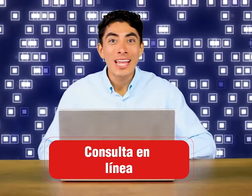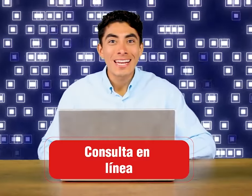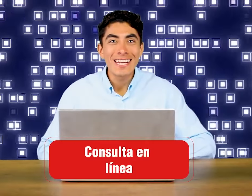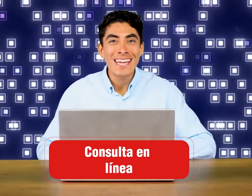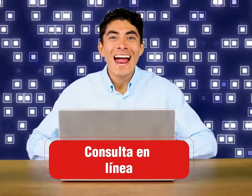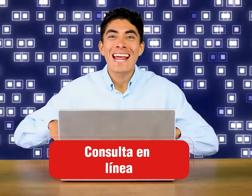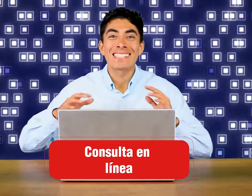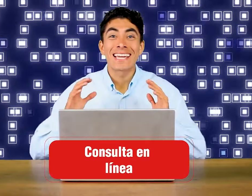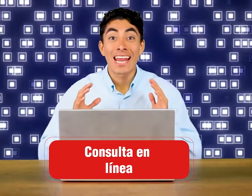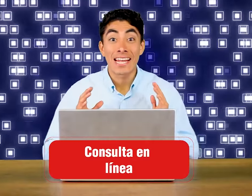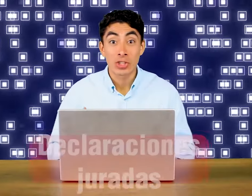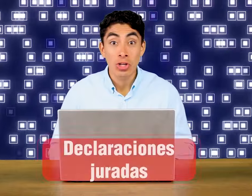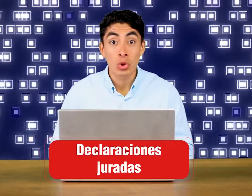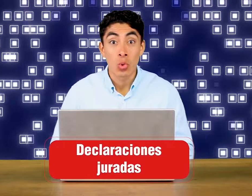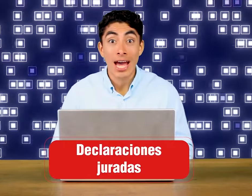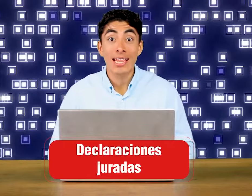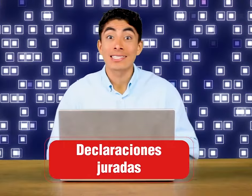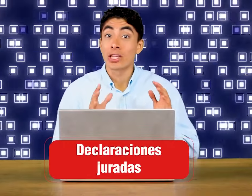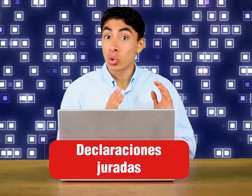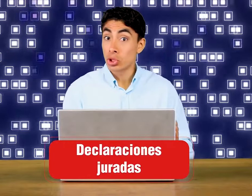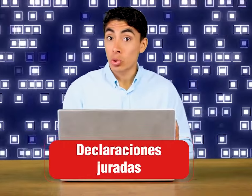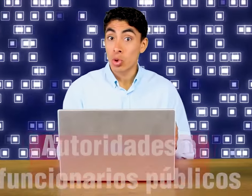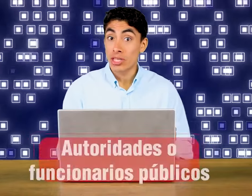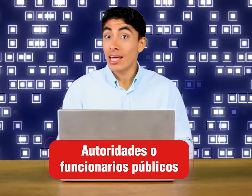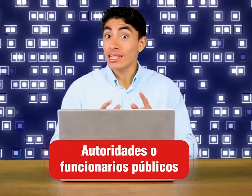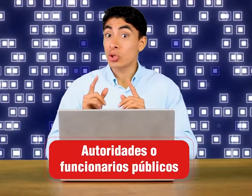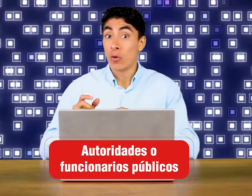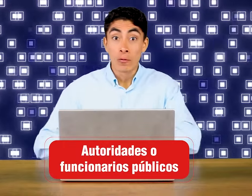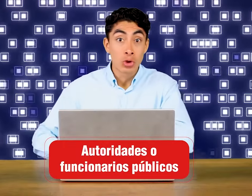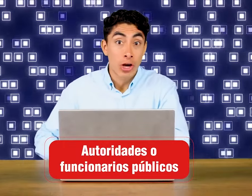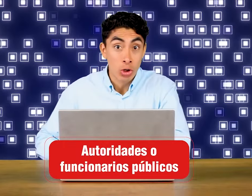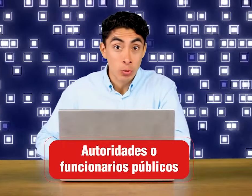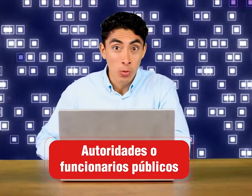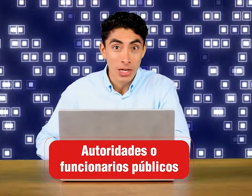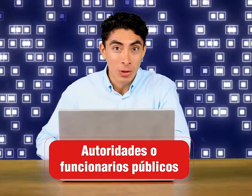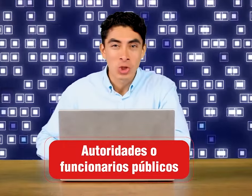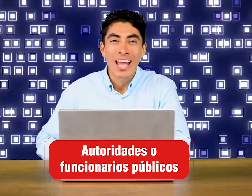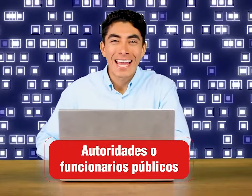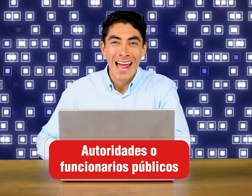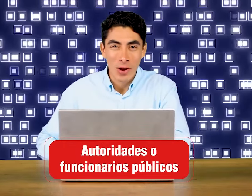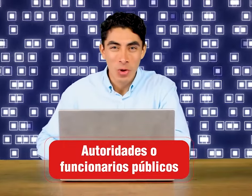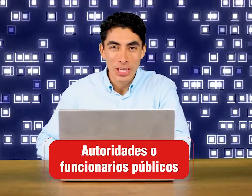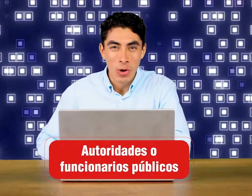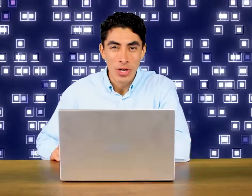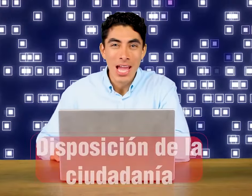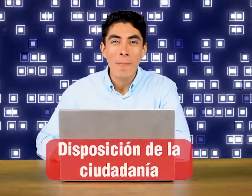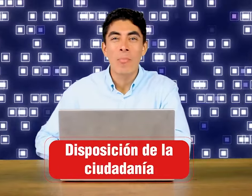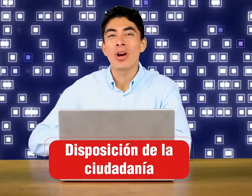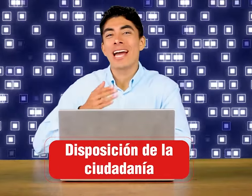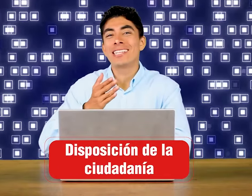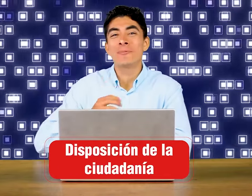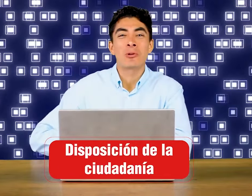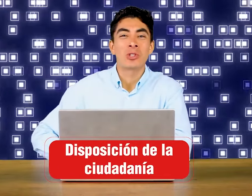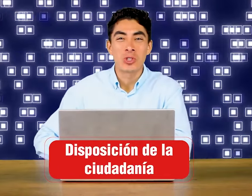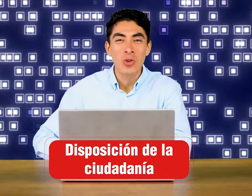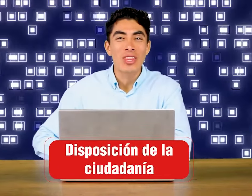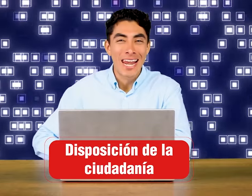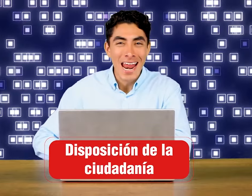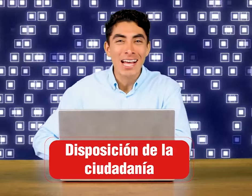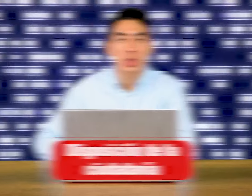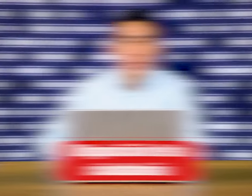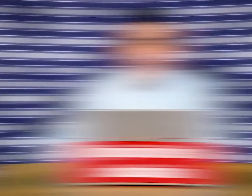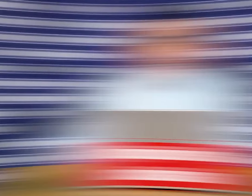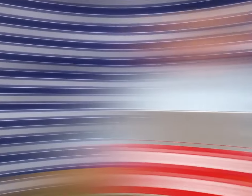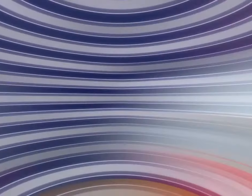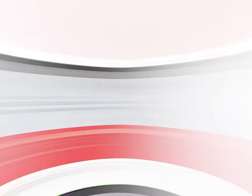Consulta en línea las declaraciones juradas de tus autoridades o funcionarios públicos que la Contraloría pone a disposición